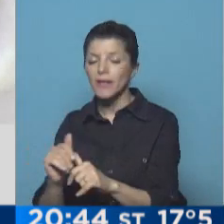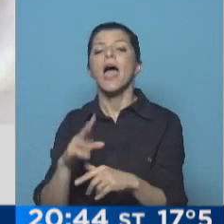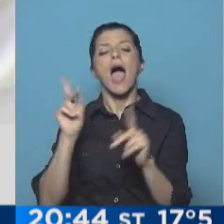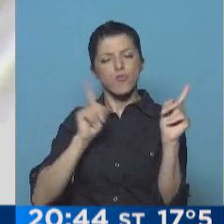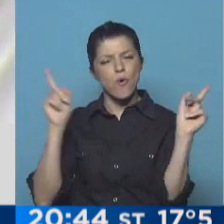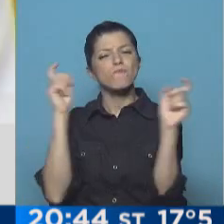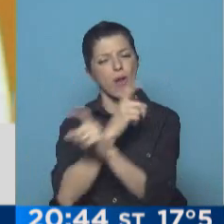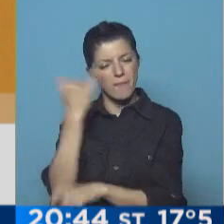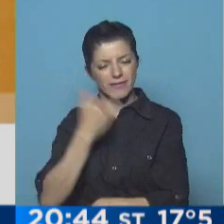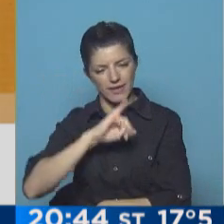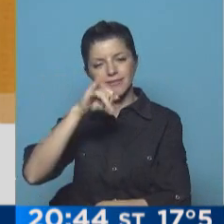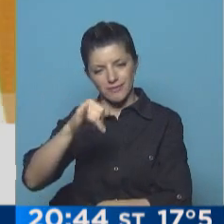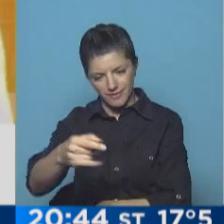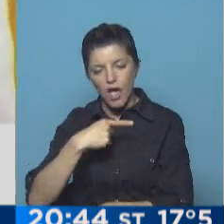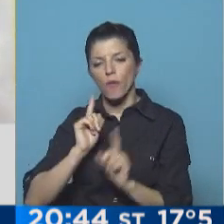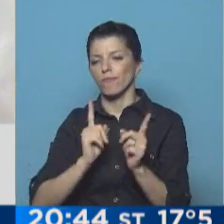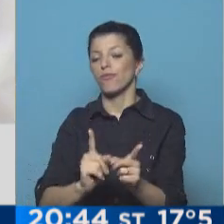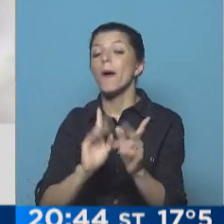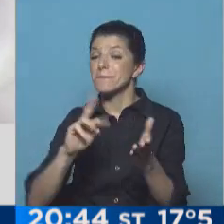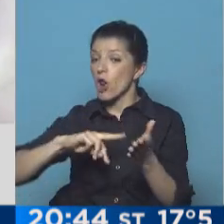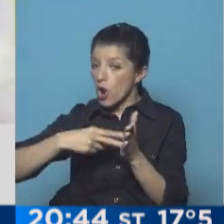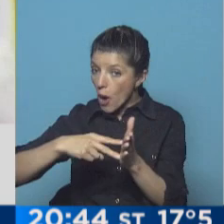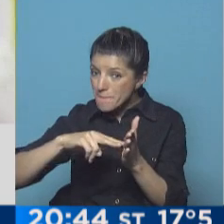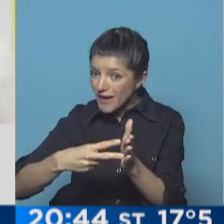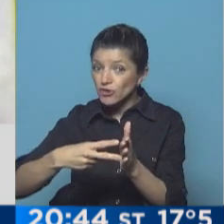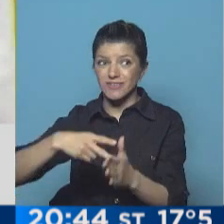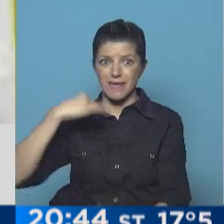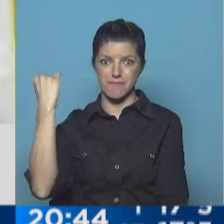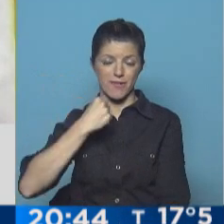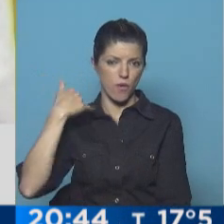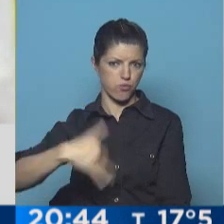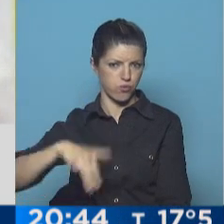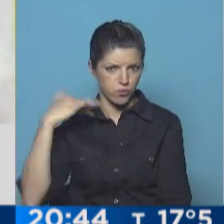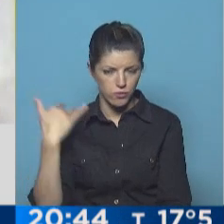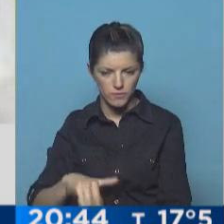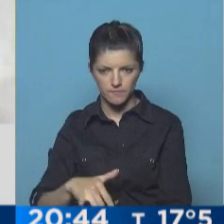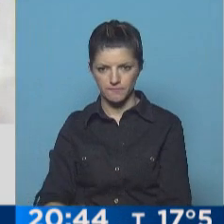muchos problemas, por supuesto que los hay, pero los pasos que están dando realmente son gigantescos.